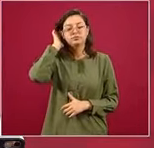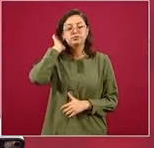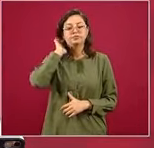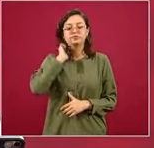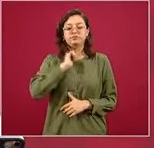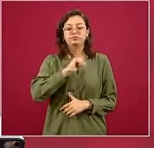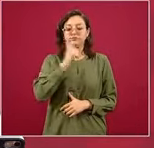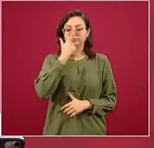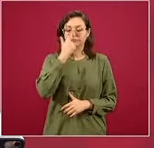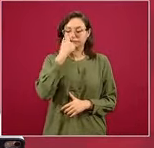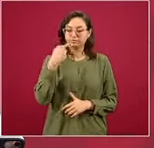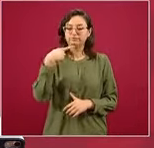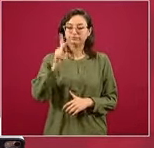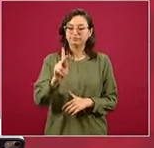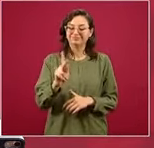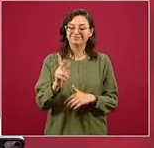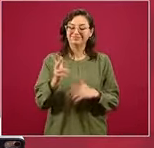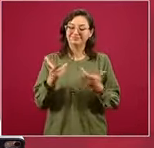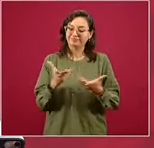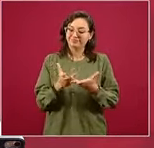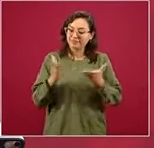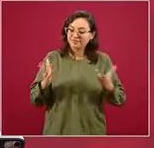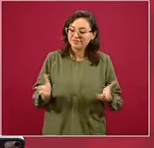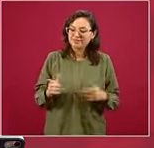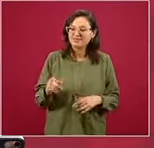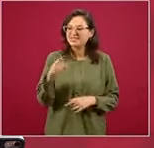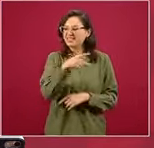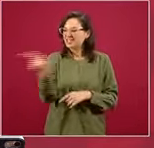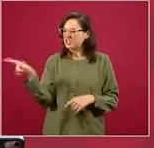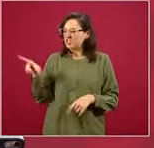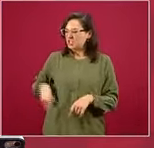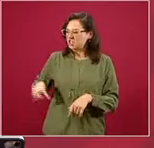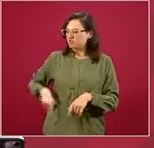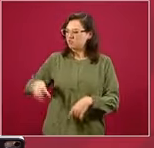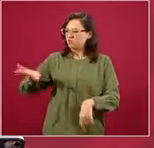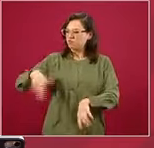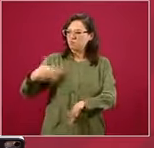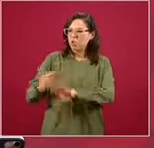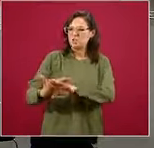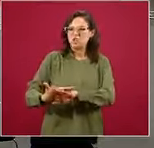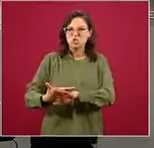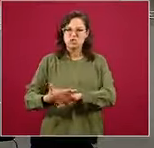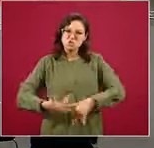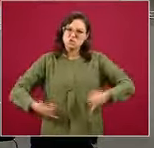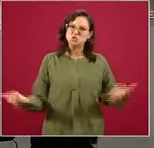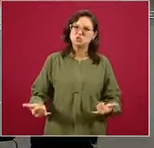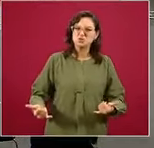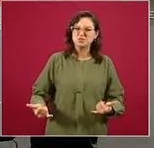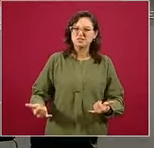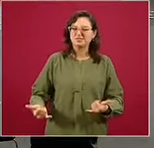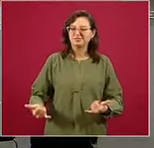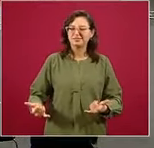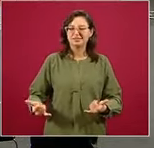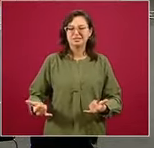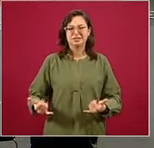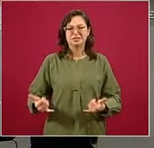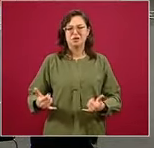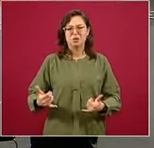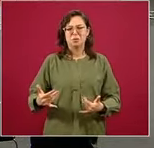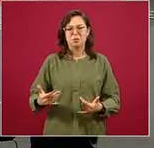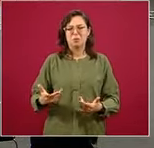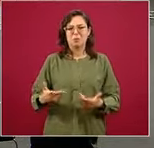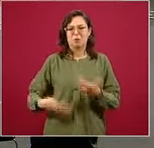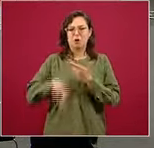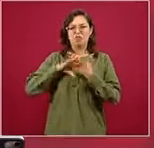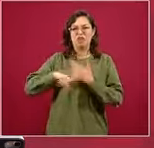esta nota, este encabezado de "se rebelan los gobernadores al semáforo" de López-Gatell. No es la primera vez